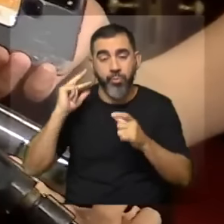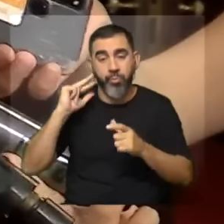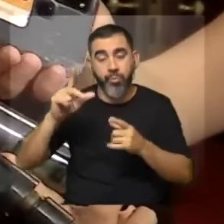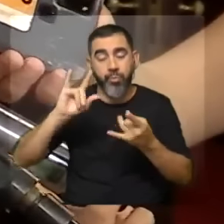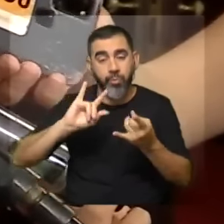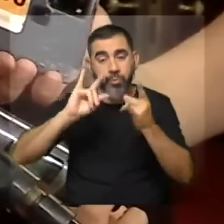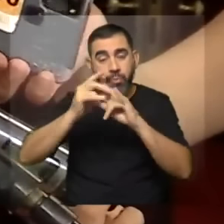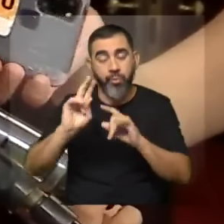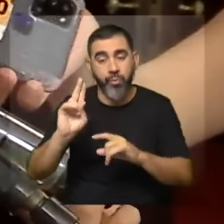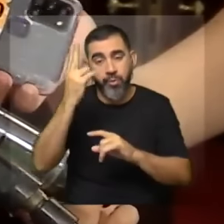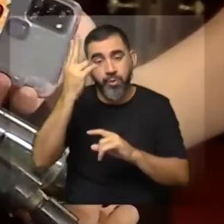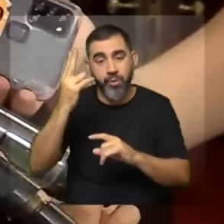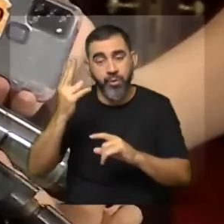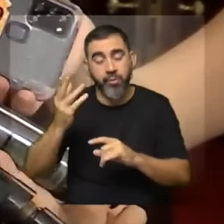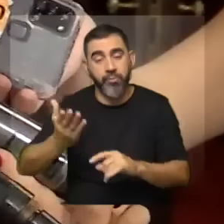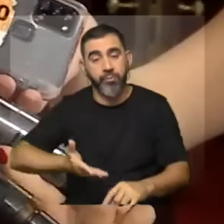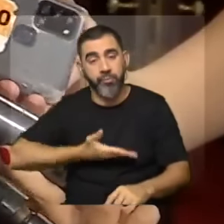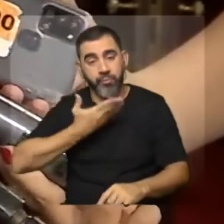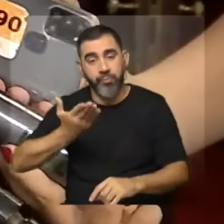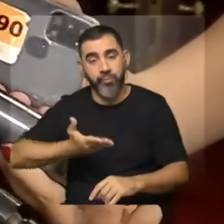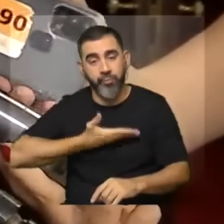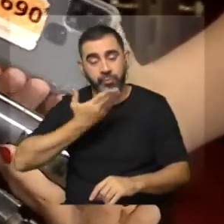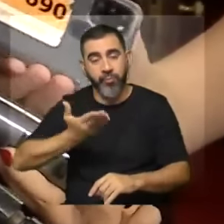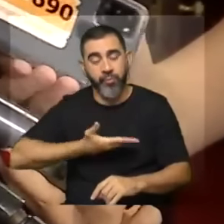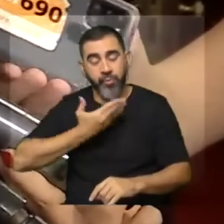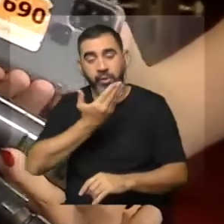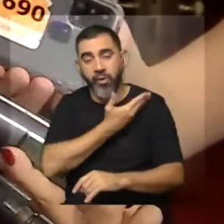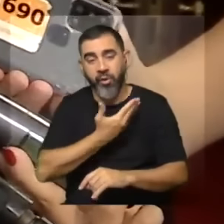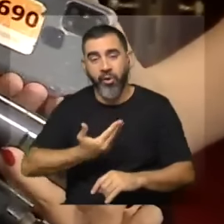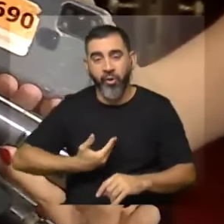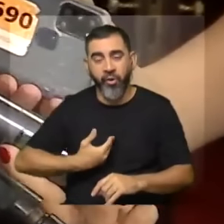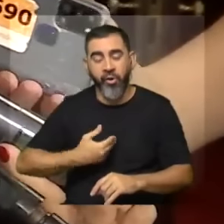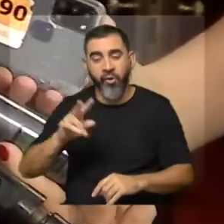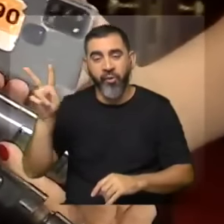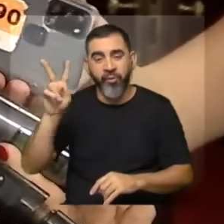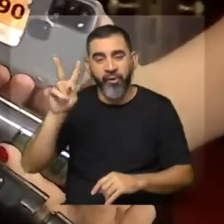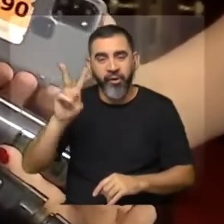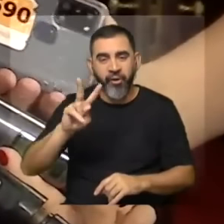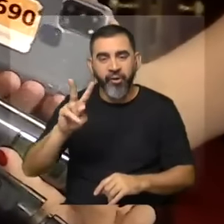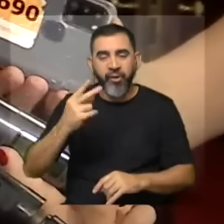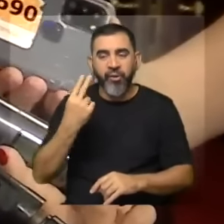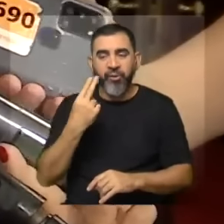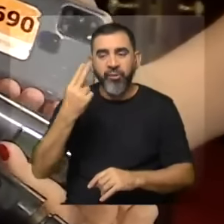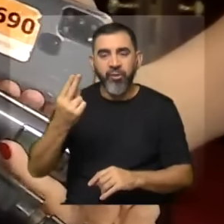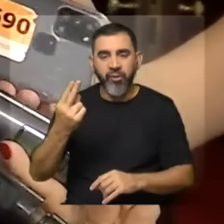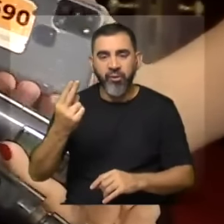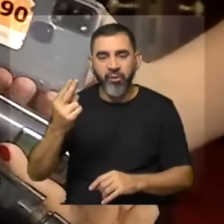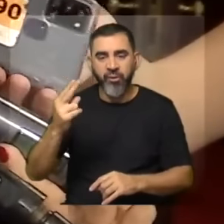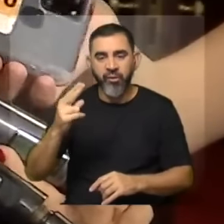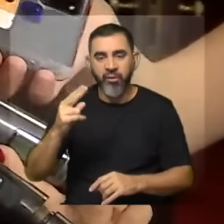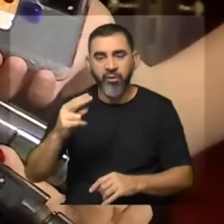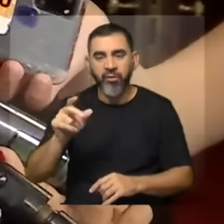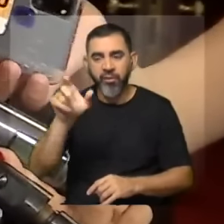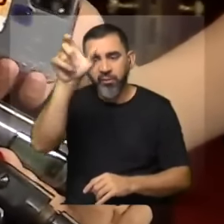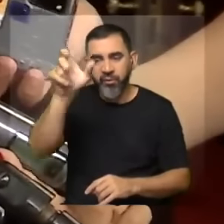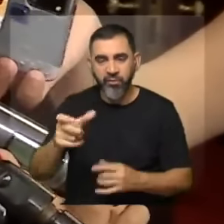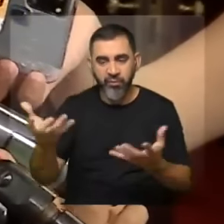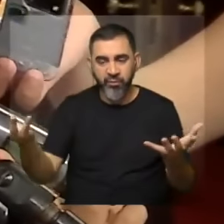parlamento uruguayo reclamar al gobierno de Venezuela la habilitación para que Bueno finalmente